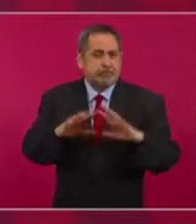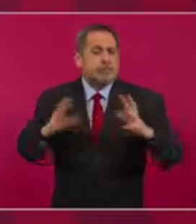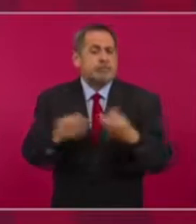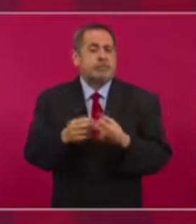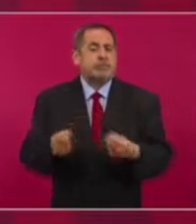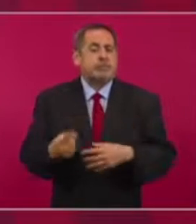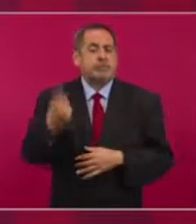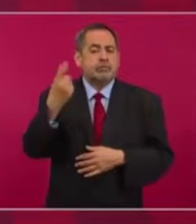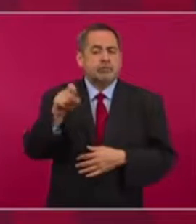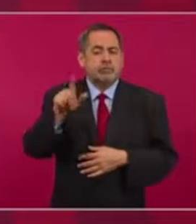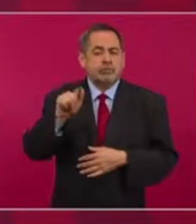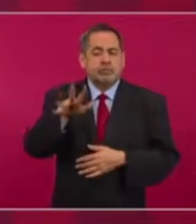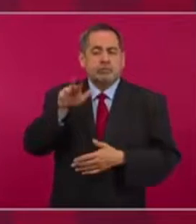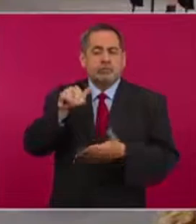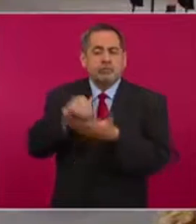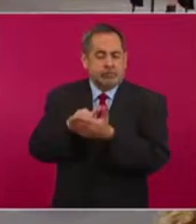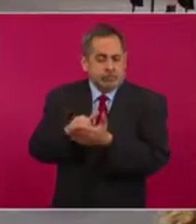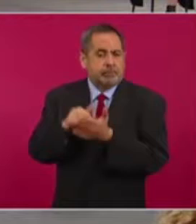175,000.